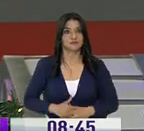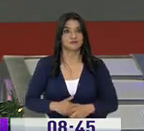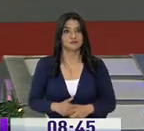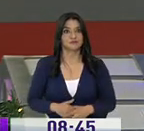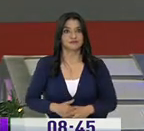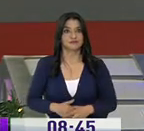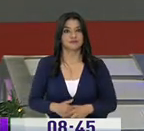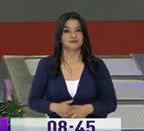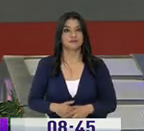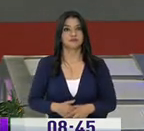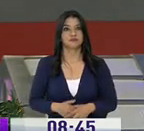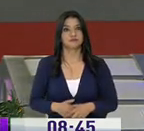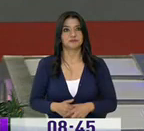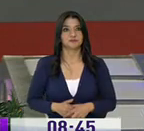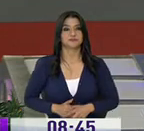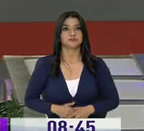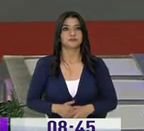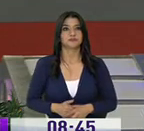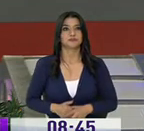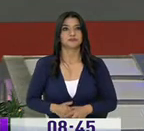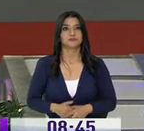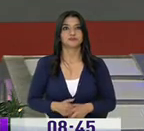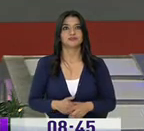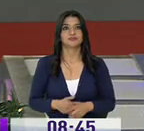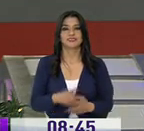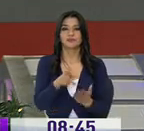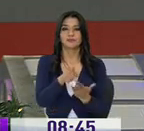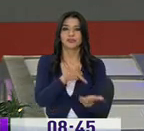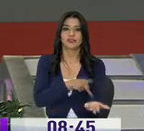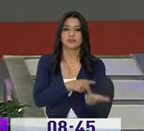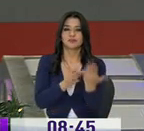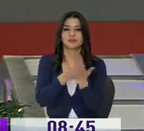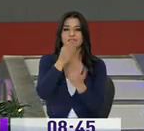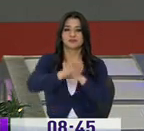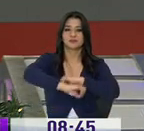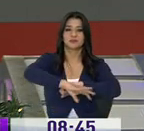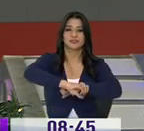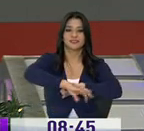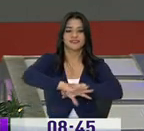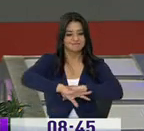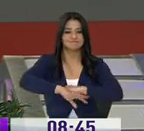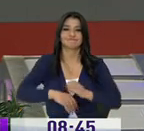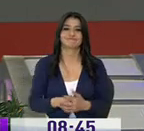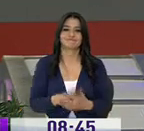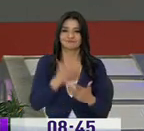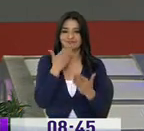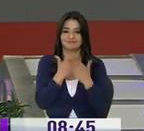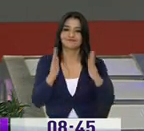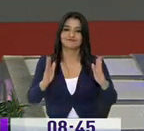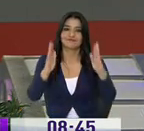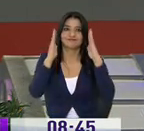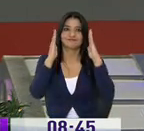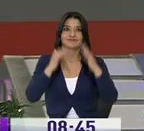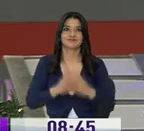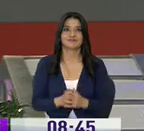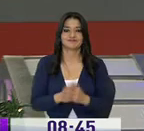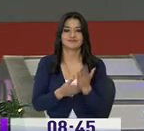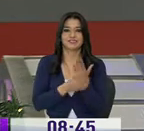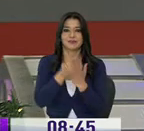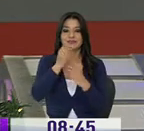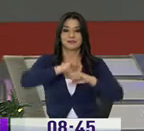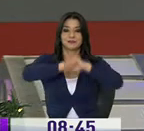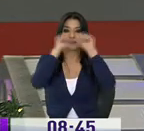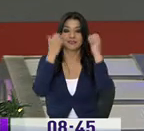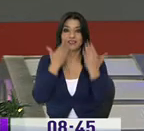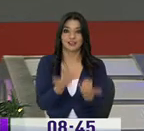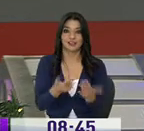¿cómo se llama? Soné a esos programas de revistas, ¿no? Así, publicistas, sí soné, ¿no? Muchísimas gracias por acompañarnos en esta su revista de la mañana.